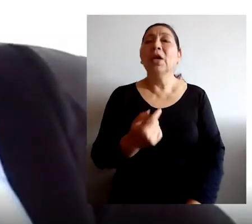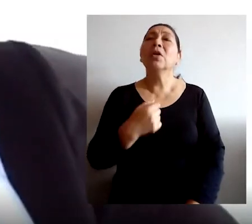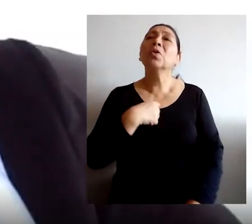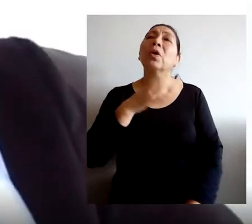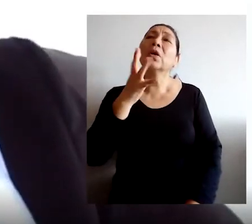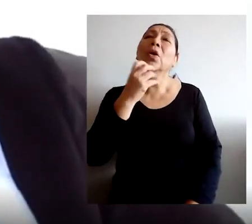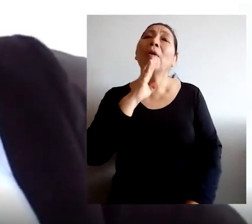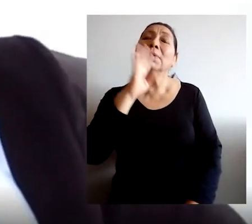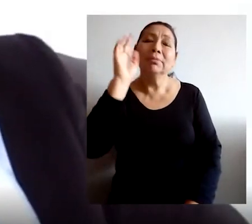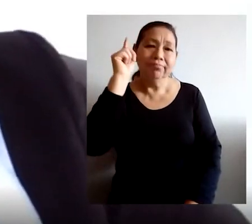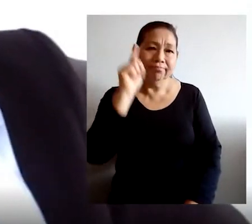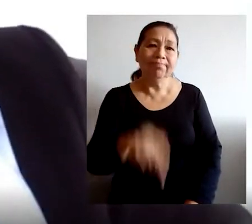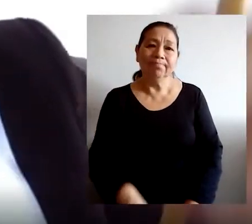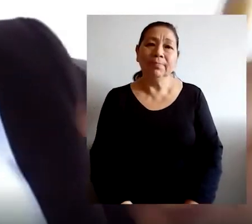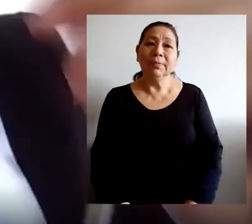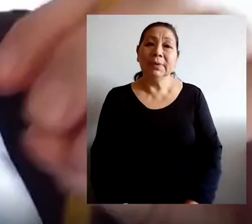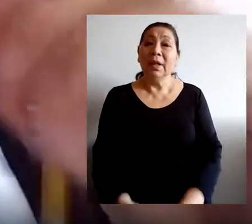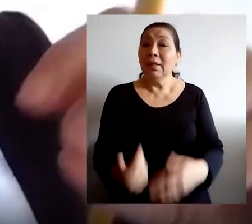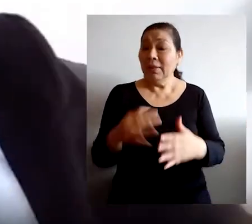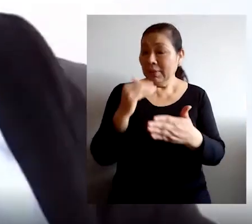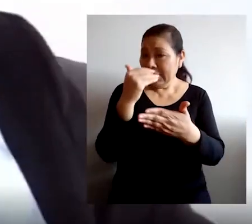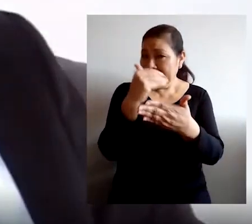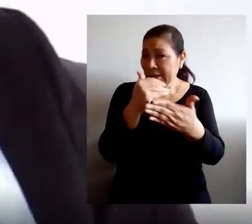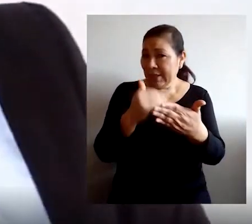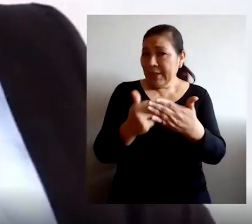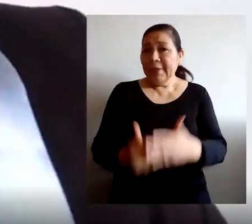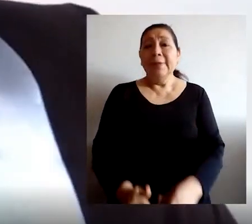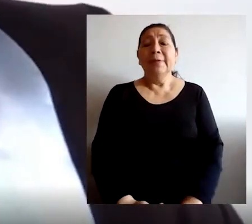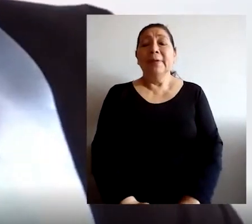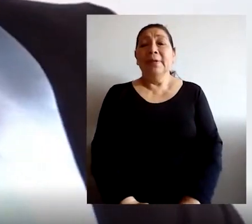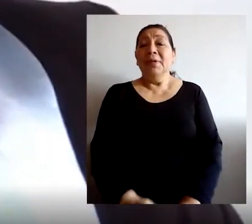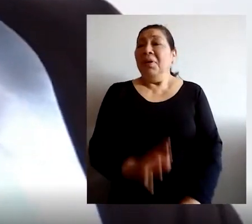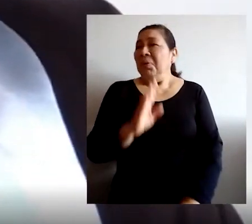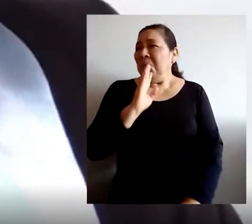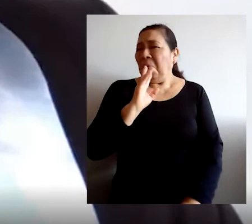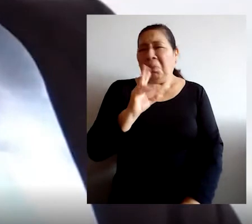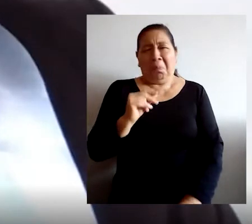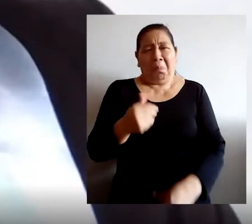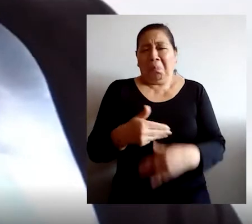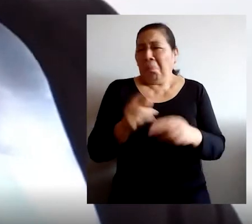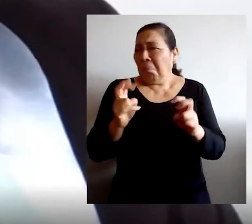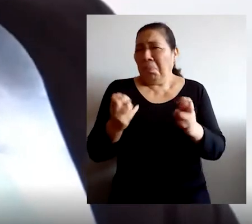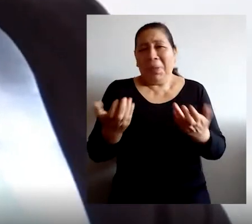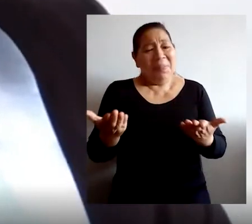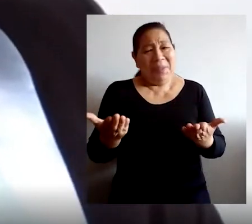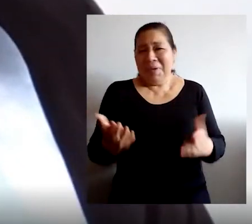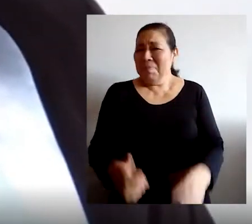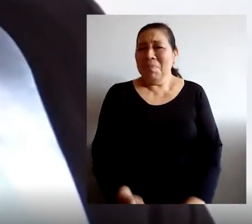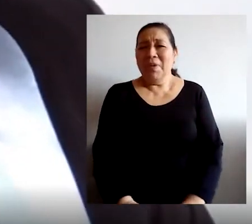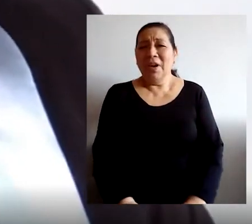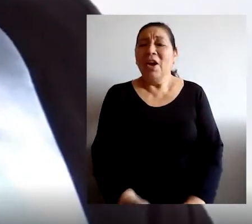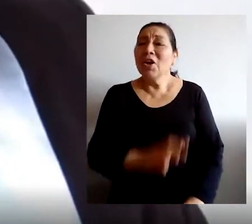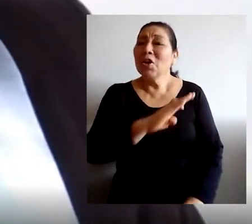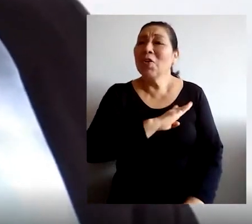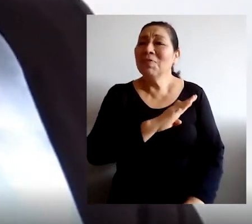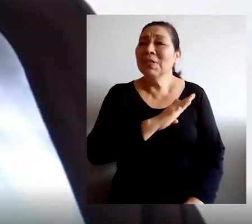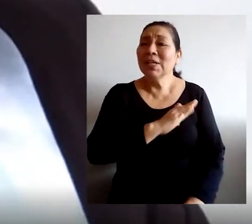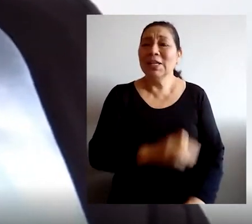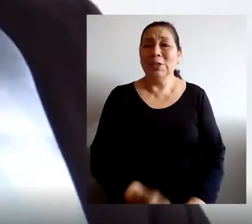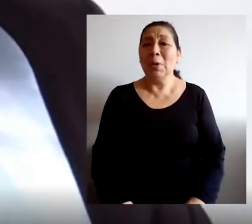Sí, viendo el punto preciso, ¿no? Habla que no hemos abordado el tema de la